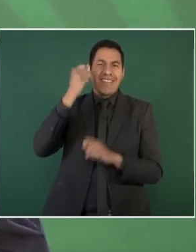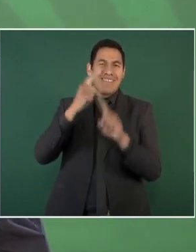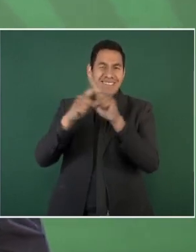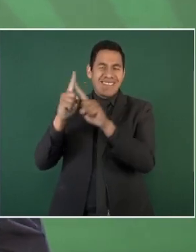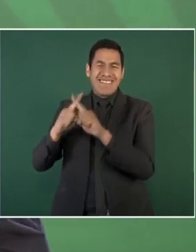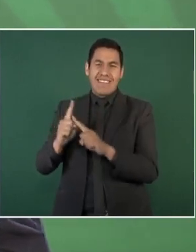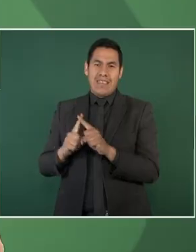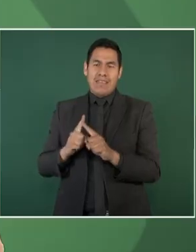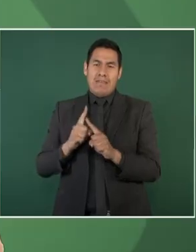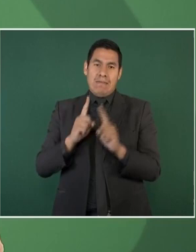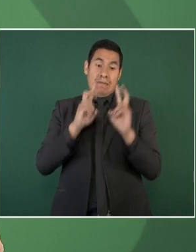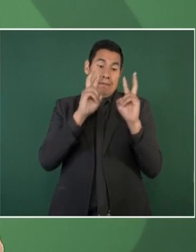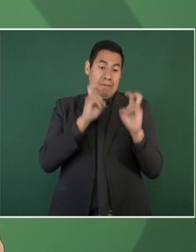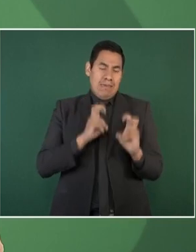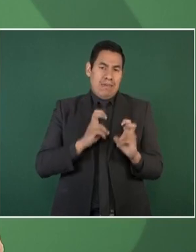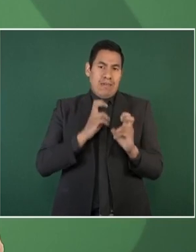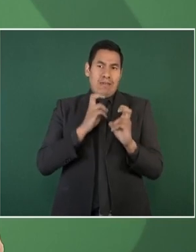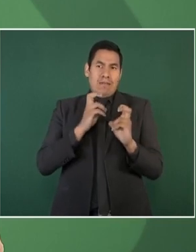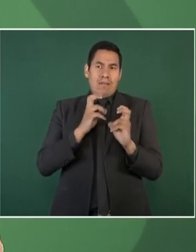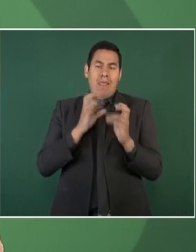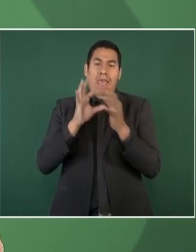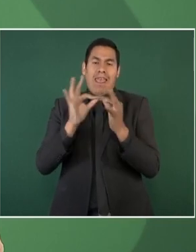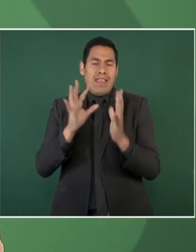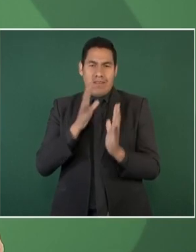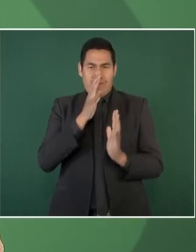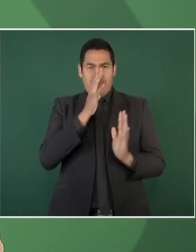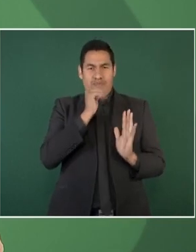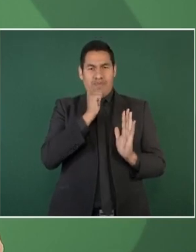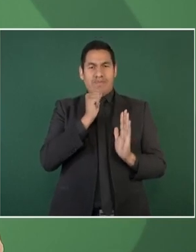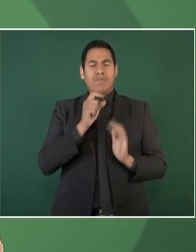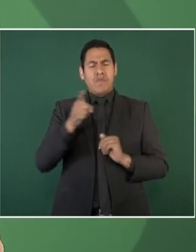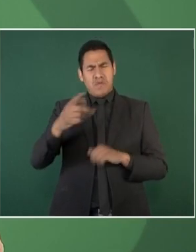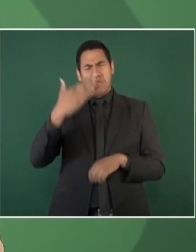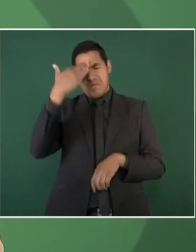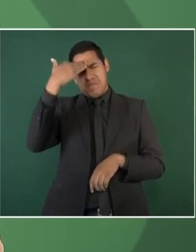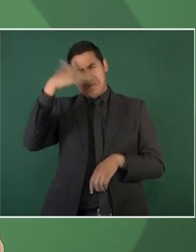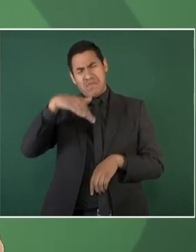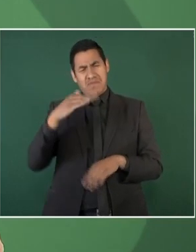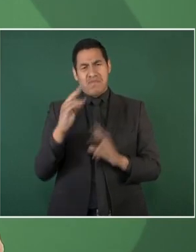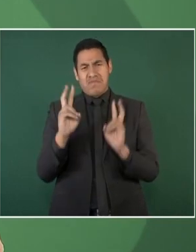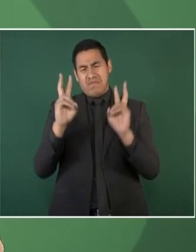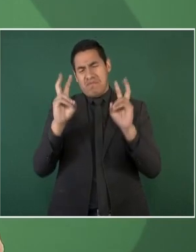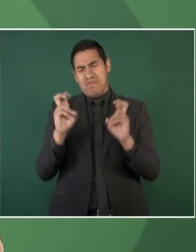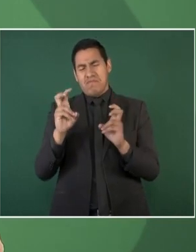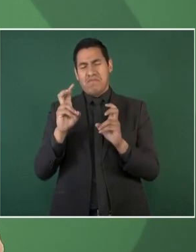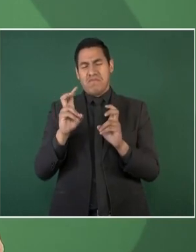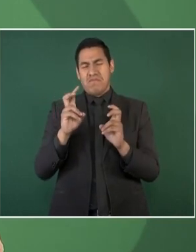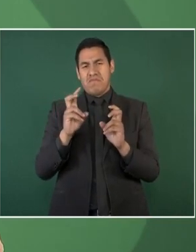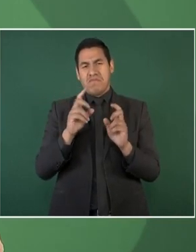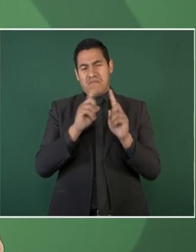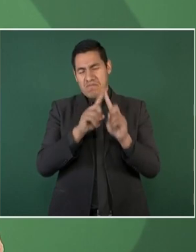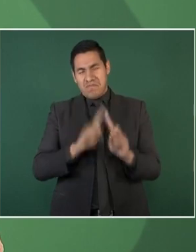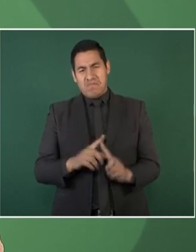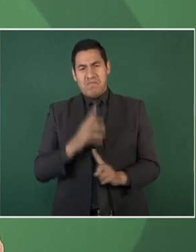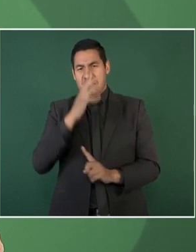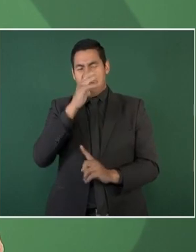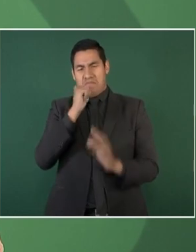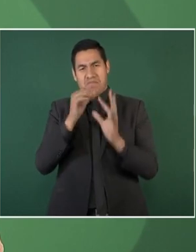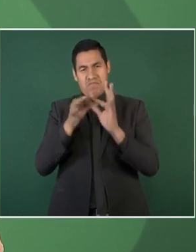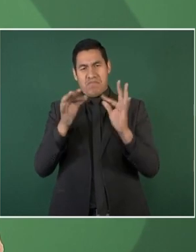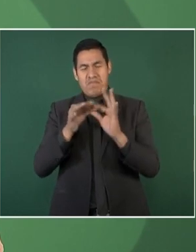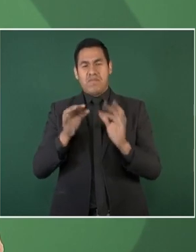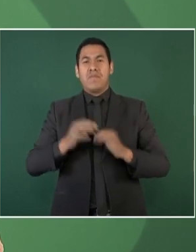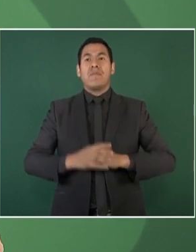Ustedes lo saben y lo siente el pueblo de Baja California. Lo mismo en lo que tiene que ver